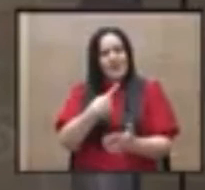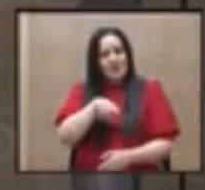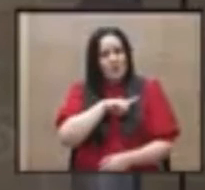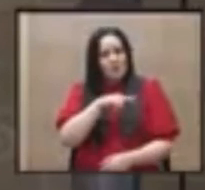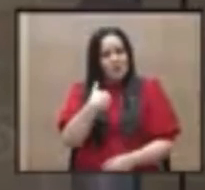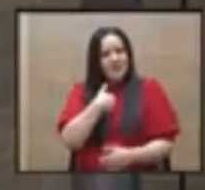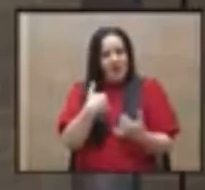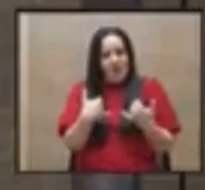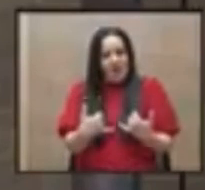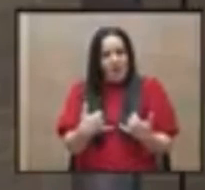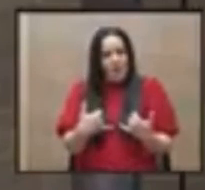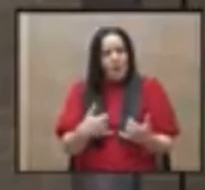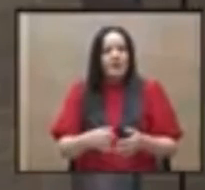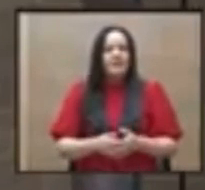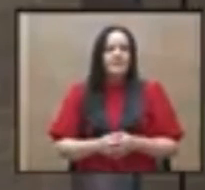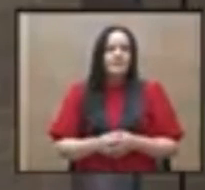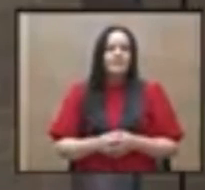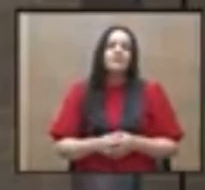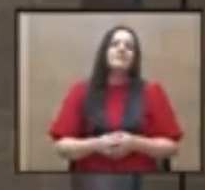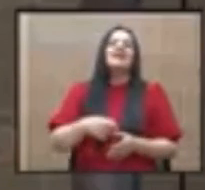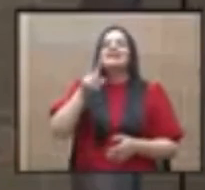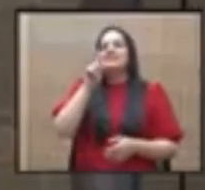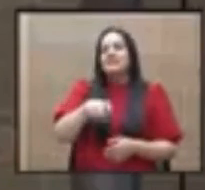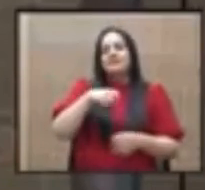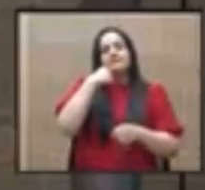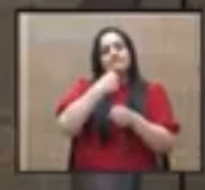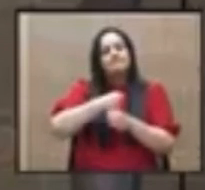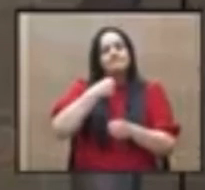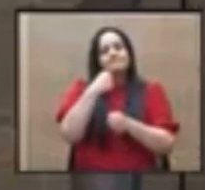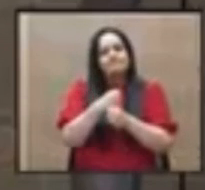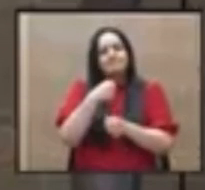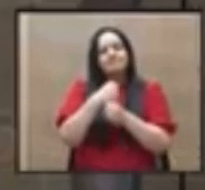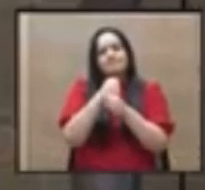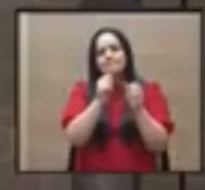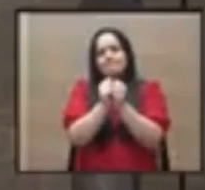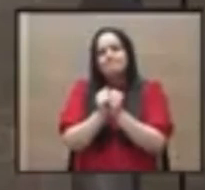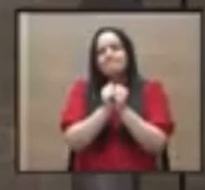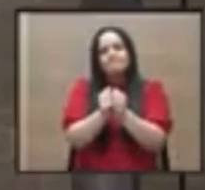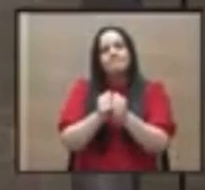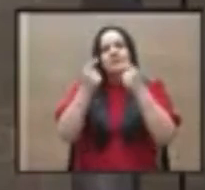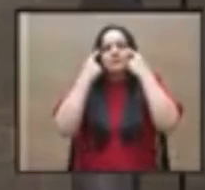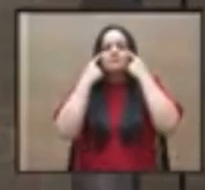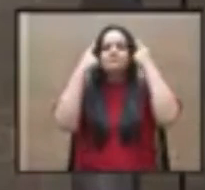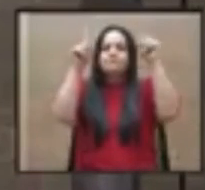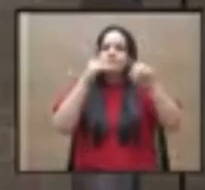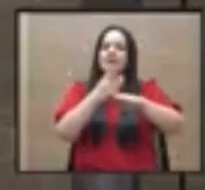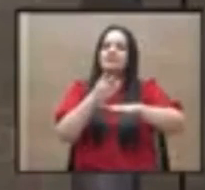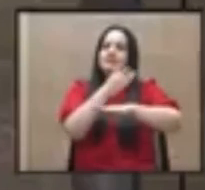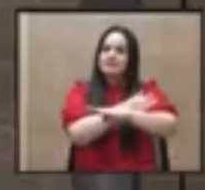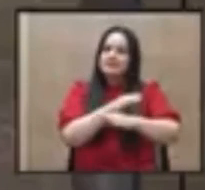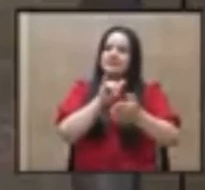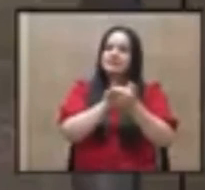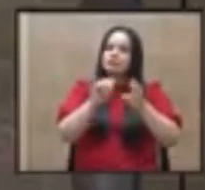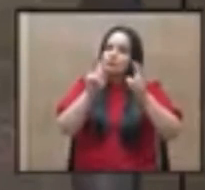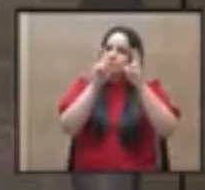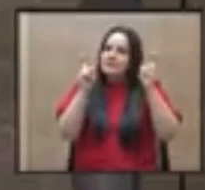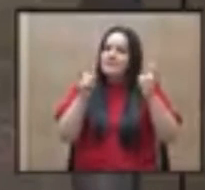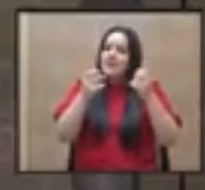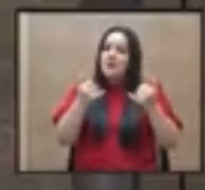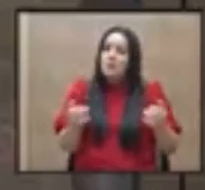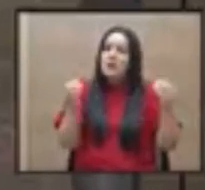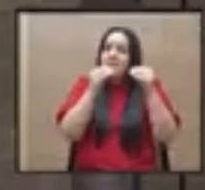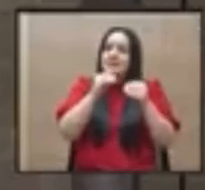en este momento. Tenemos que trabajar en conjunto para lograr avanzar en estos temas, que ahora más que nunca